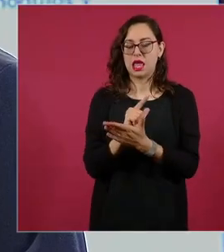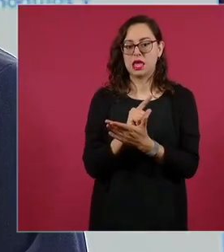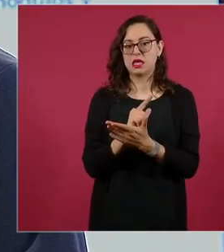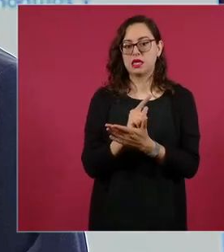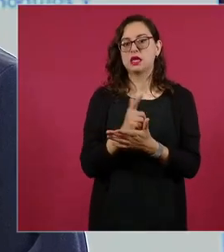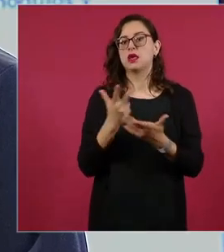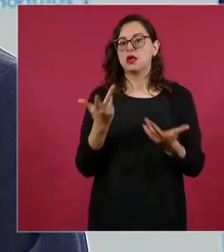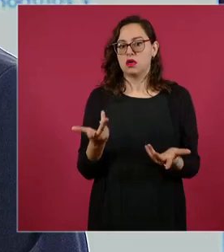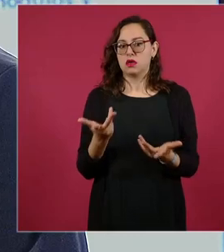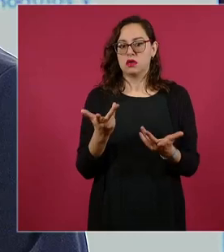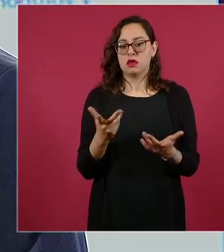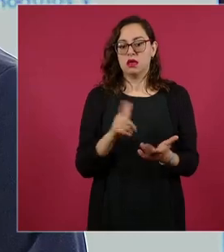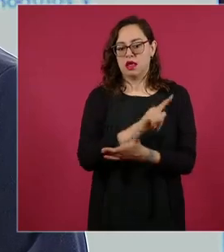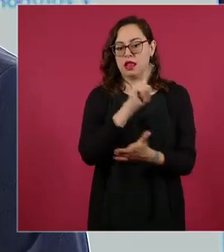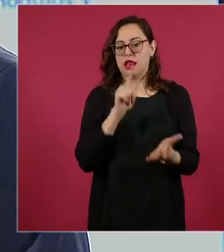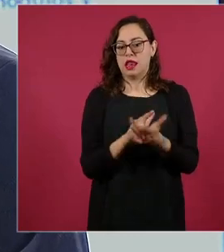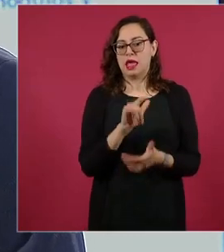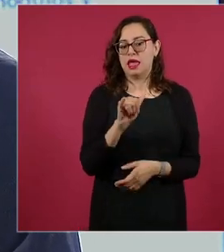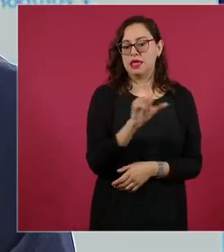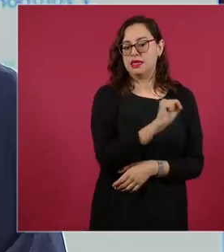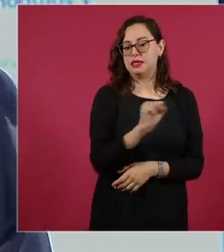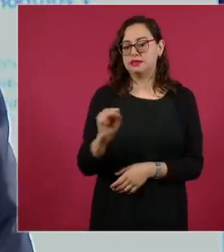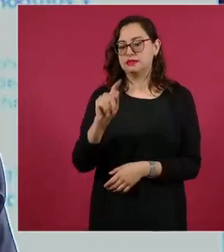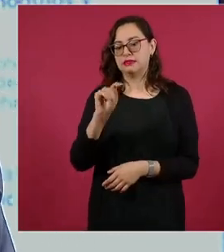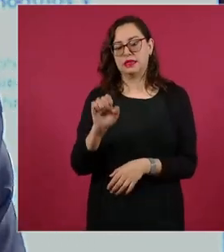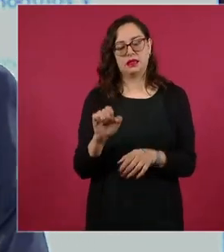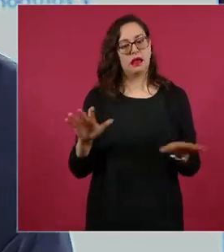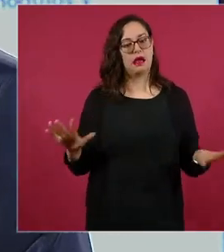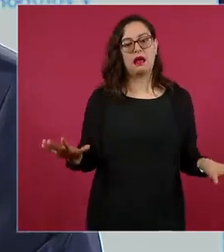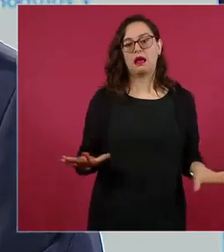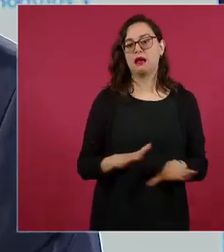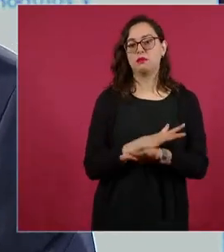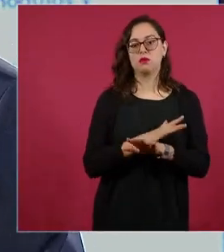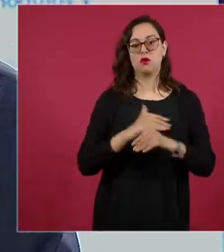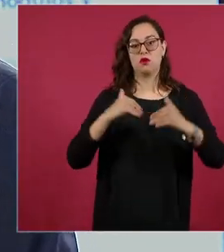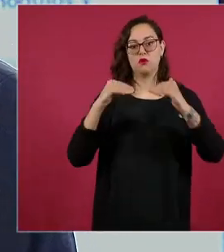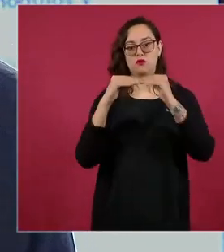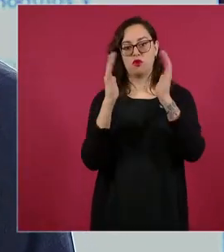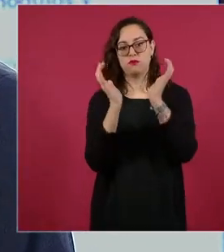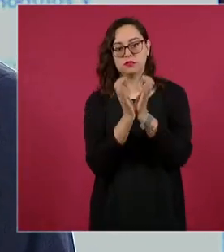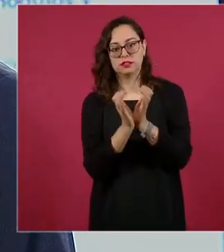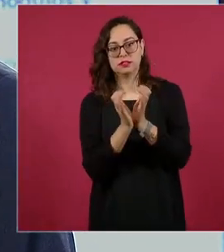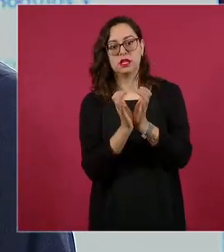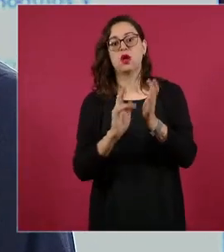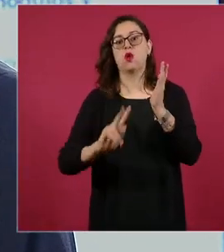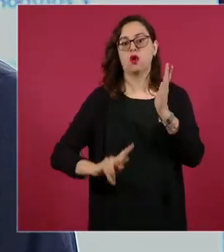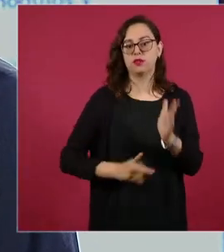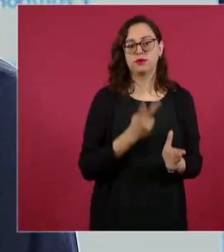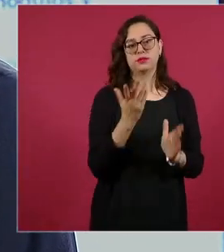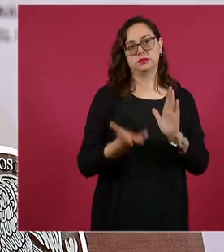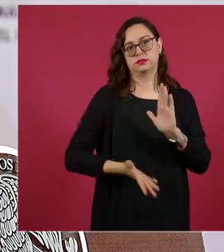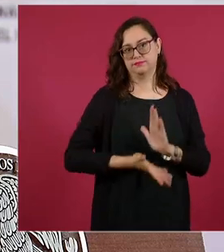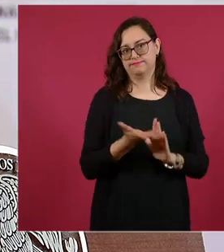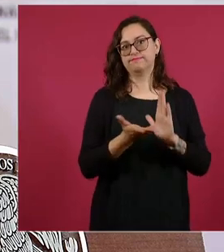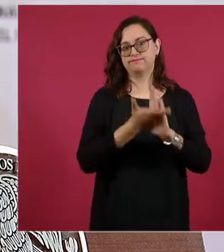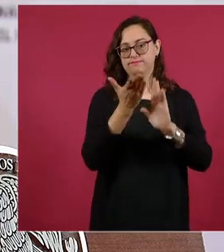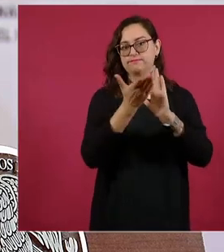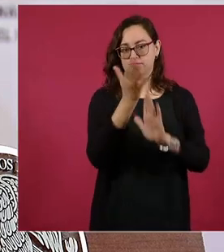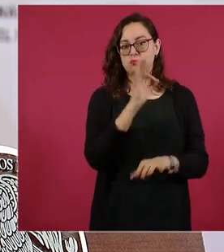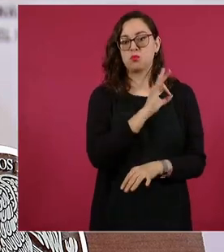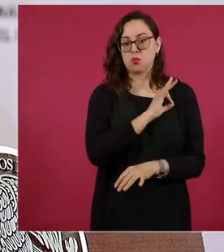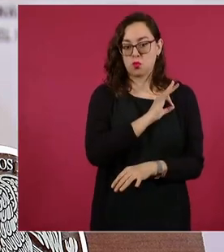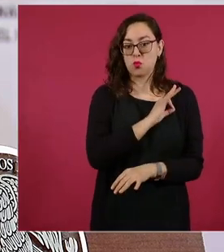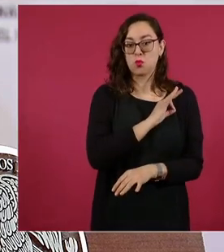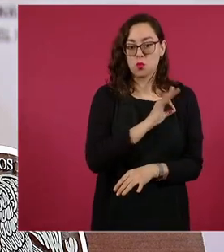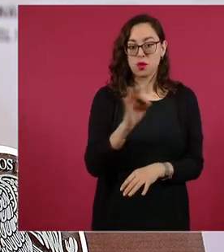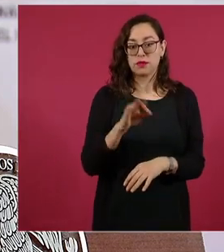iniciativa de reforma a la ley del Issste para que el FOBISTE también pueda estar en condiciones de poder volver a construir. Esperamos que quien